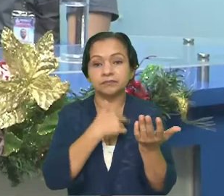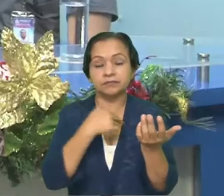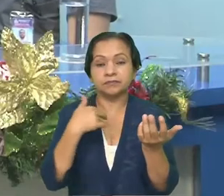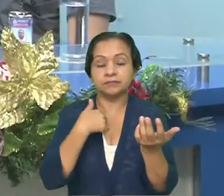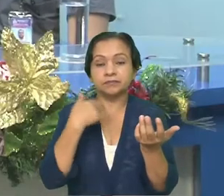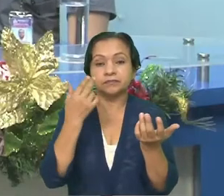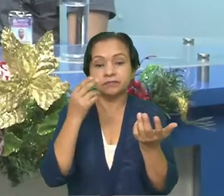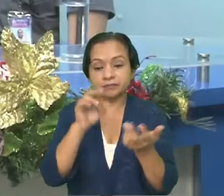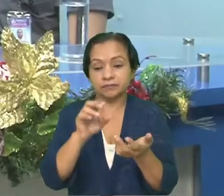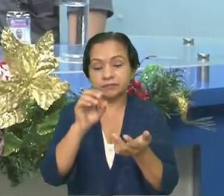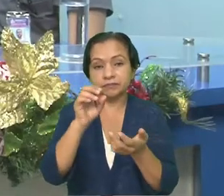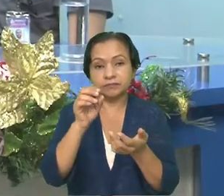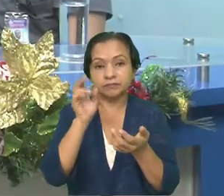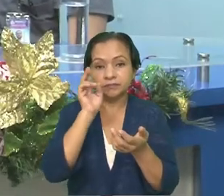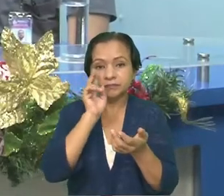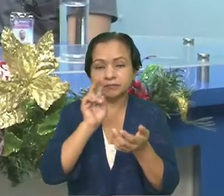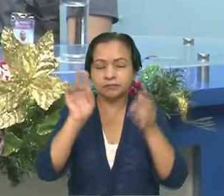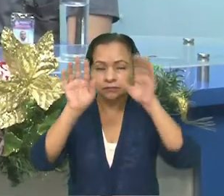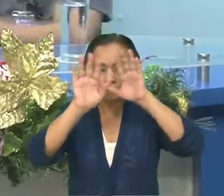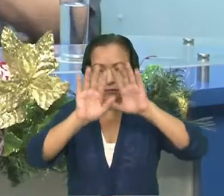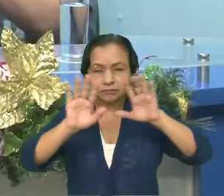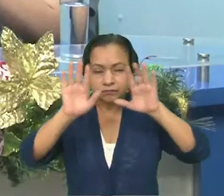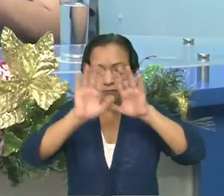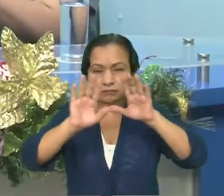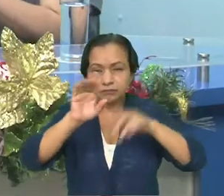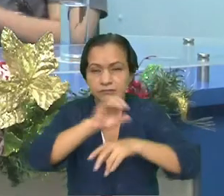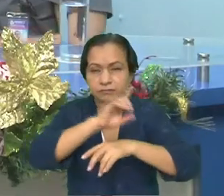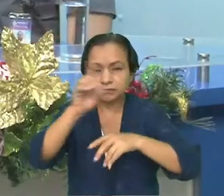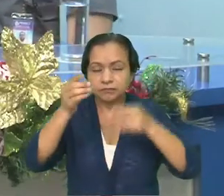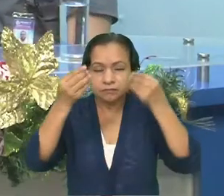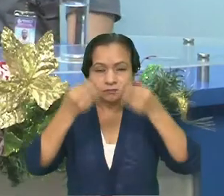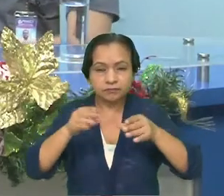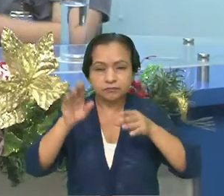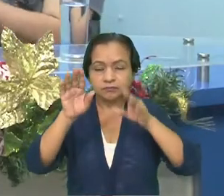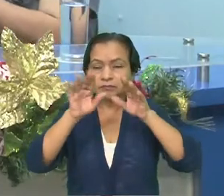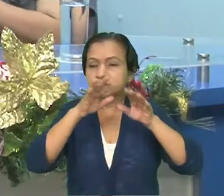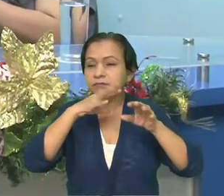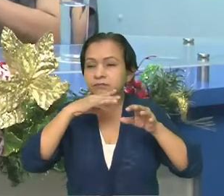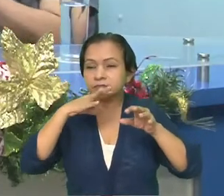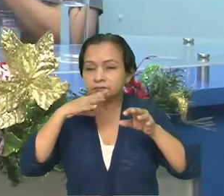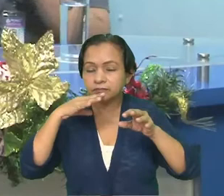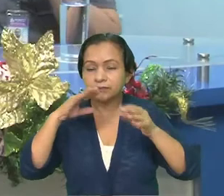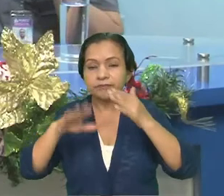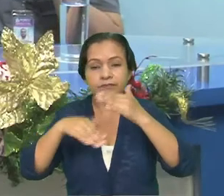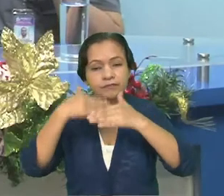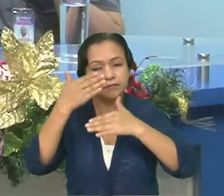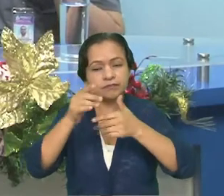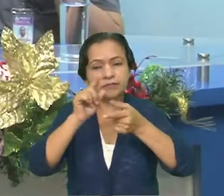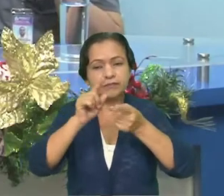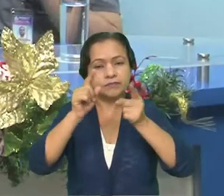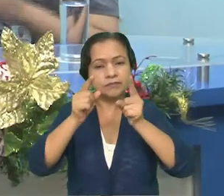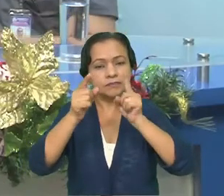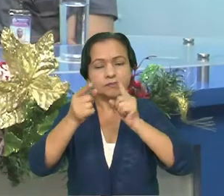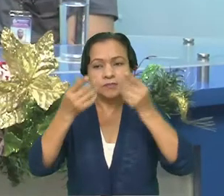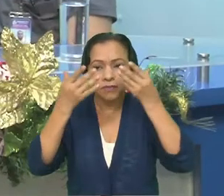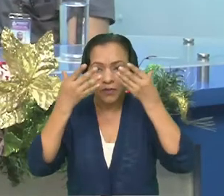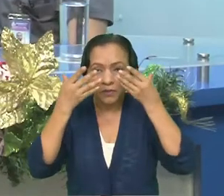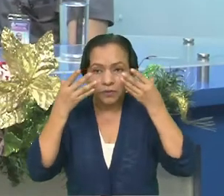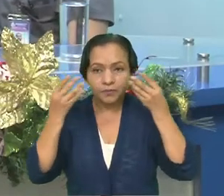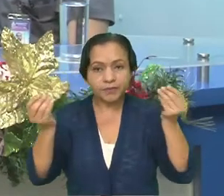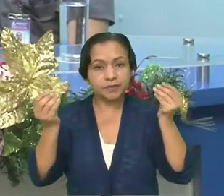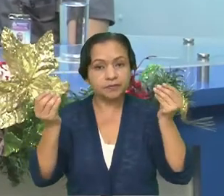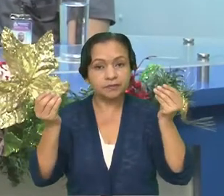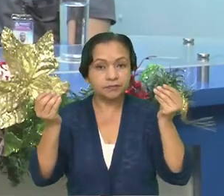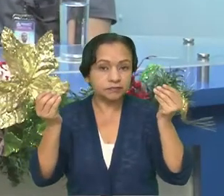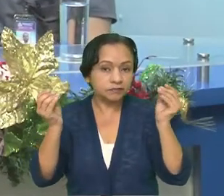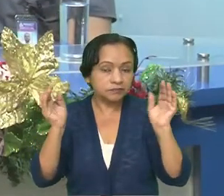neuritis óptica, tiene visión borrosa por unos días, pérdida de la visión de colores, se recupera espontáneamente y el episodio puede pasar